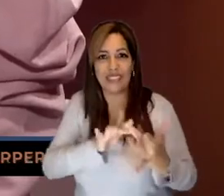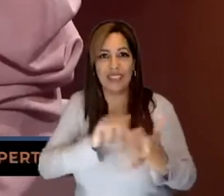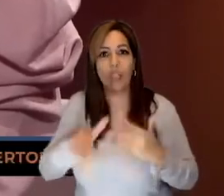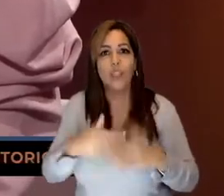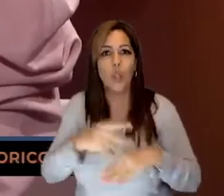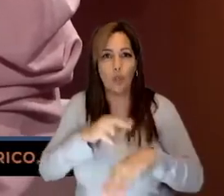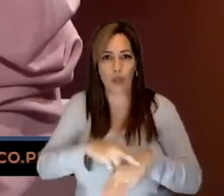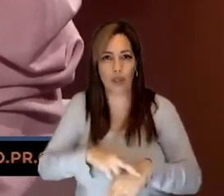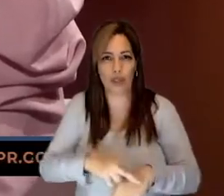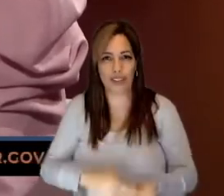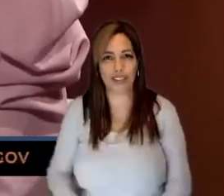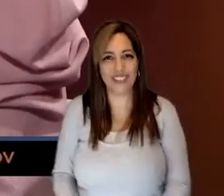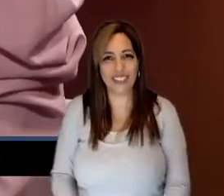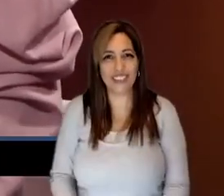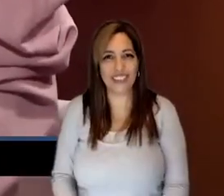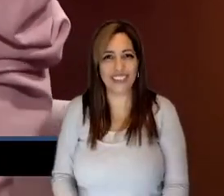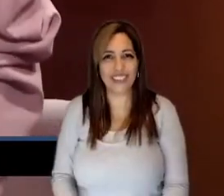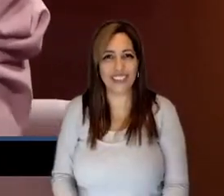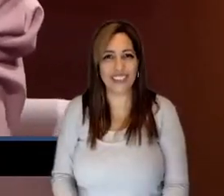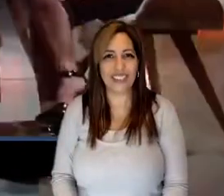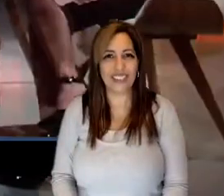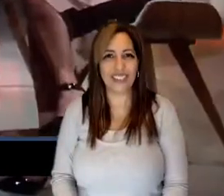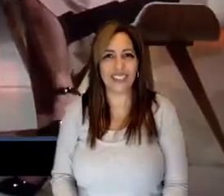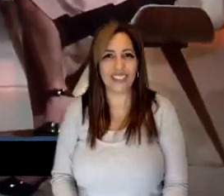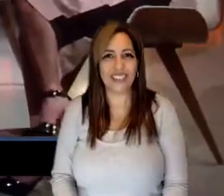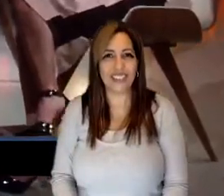sociales Todos por Puerto Rico. Venimos en breve.